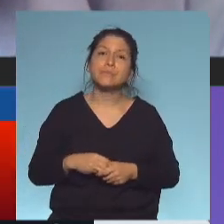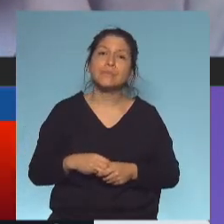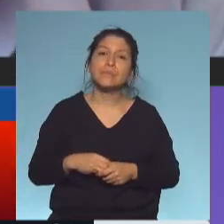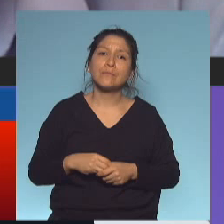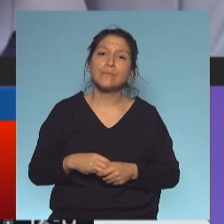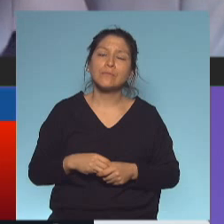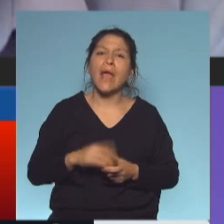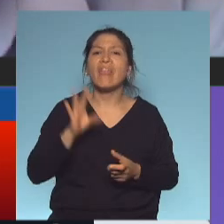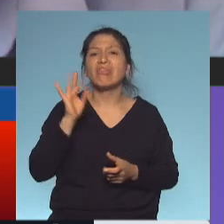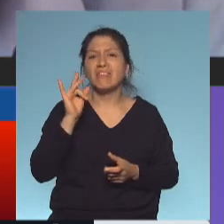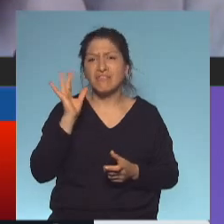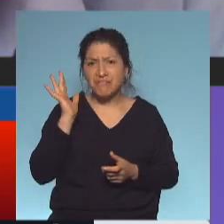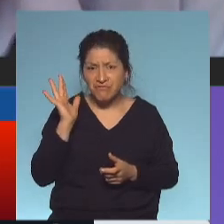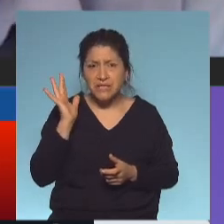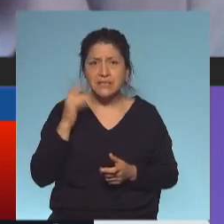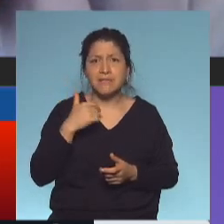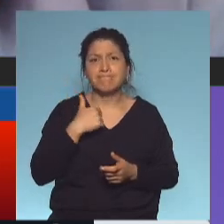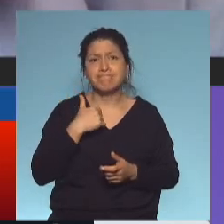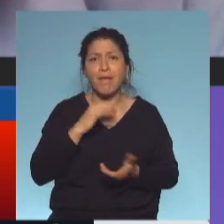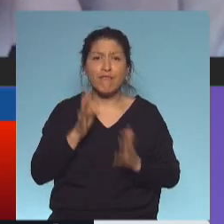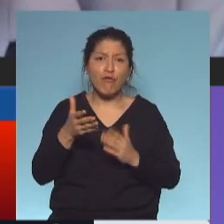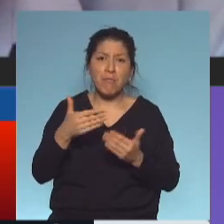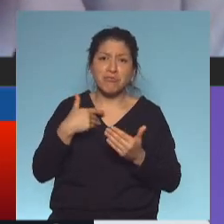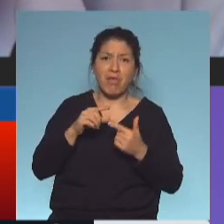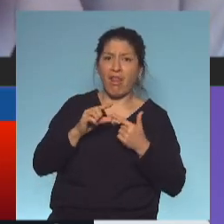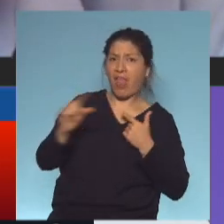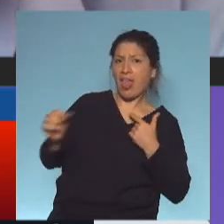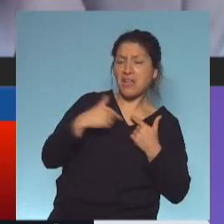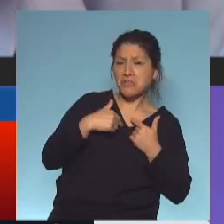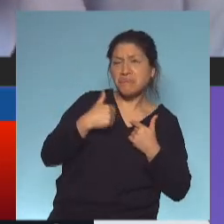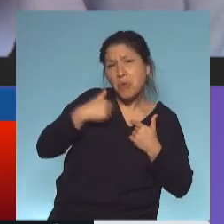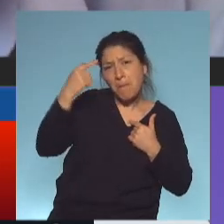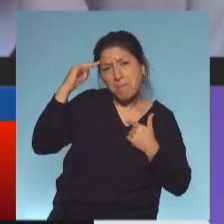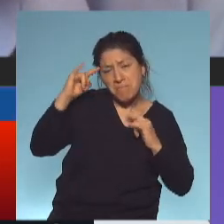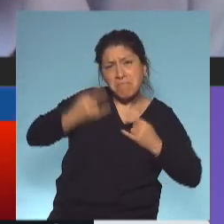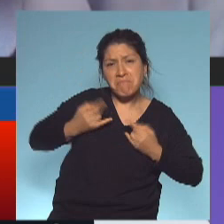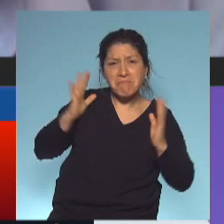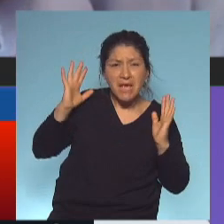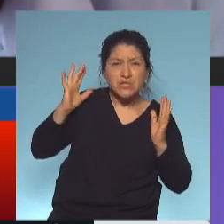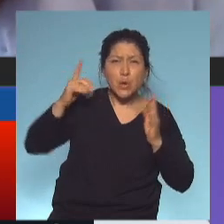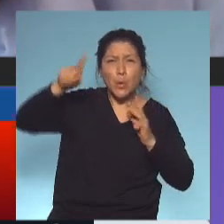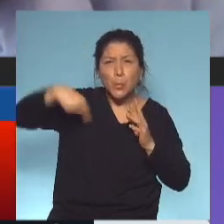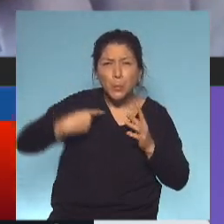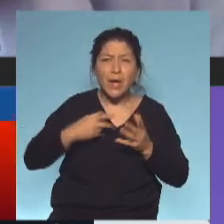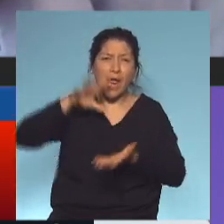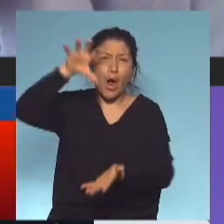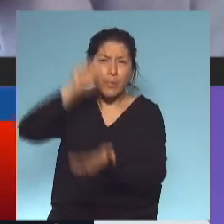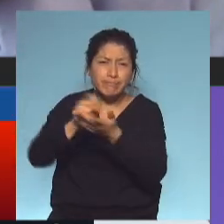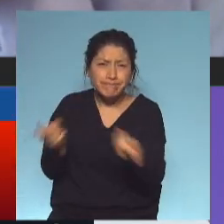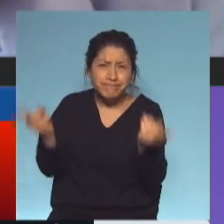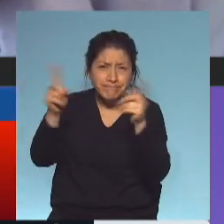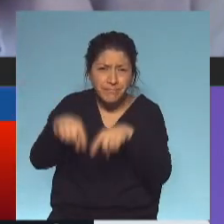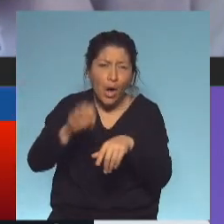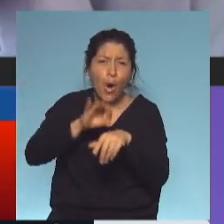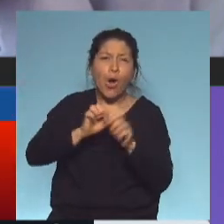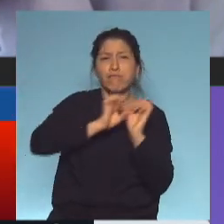Es muy difícil, por lo menos desde lejos, ¿no? A mí se me hace pensar que haya una reocupación por parte o un